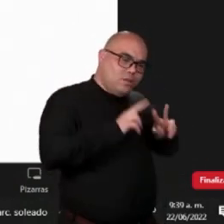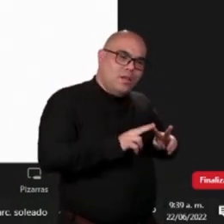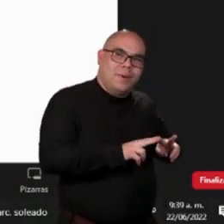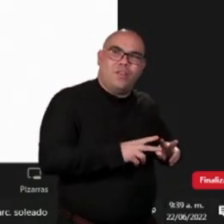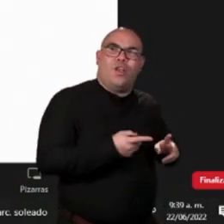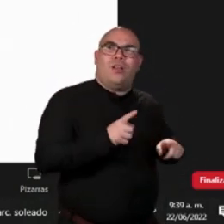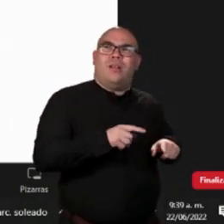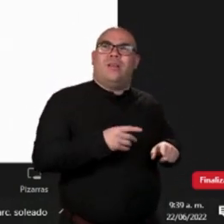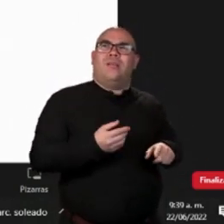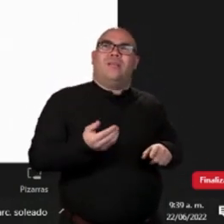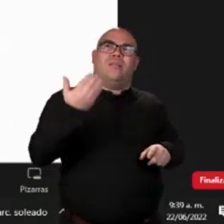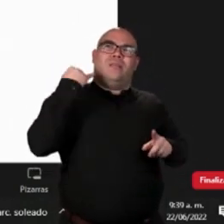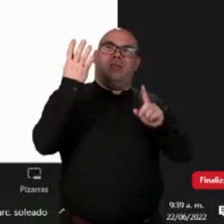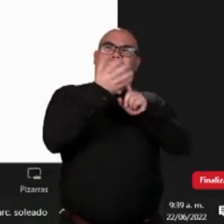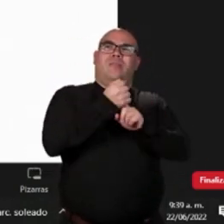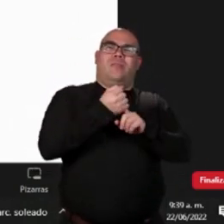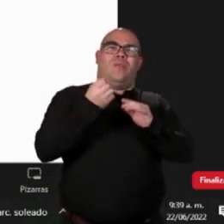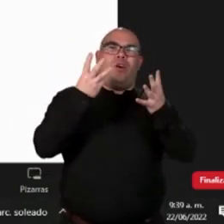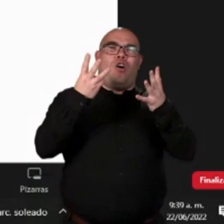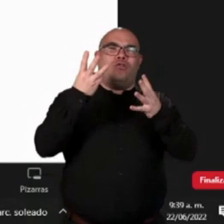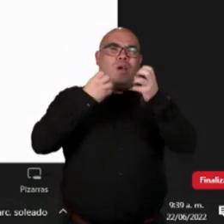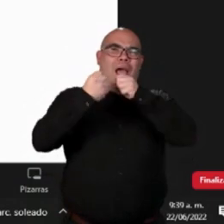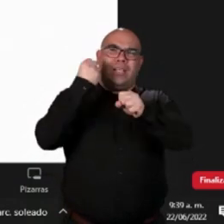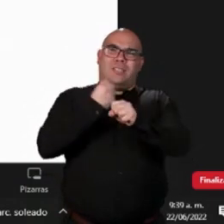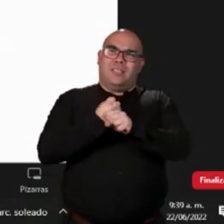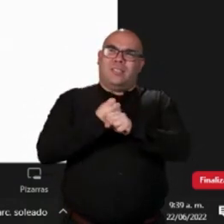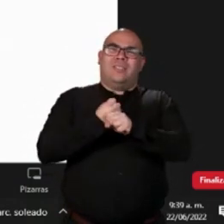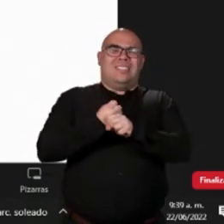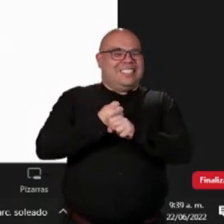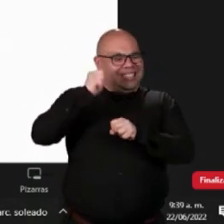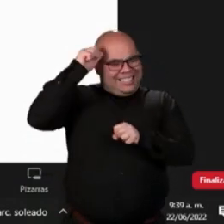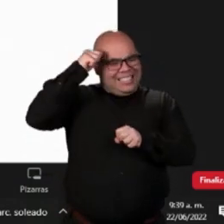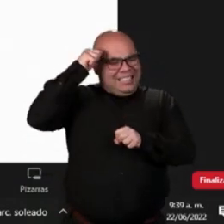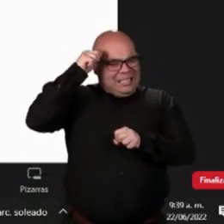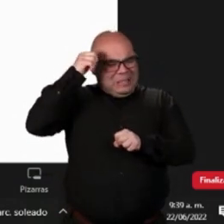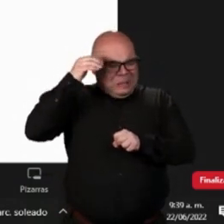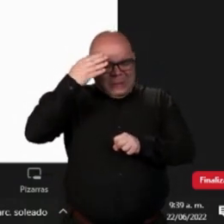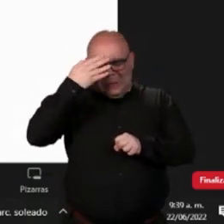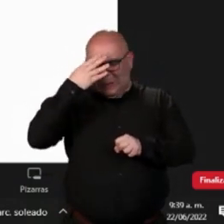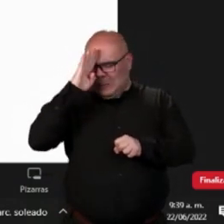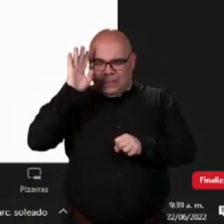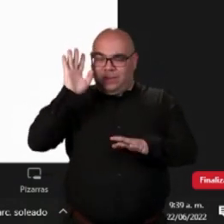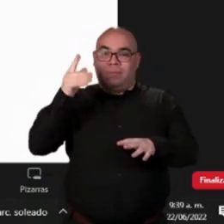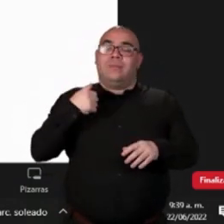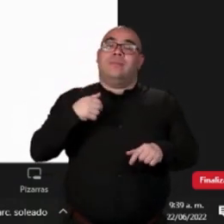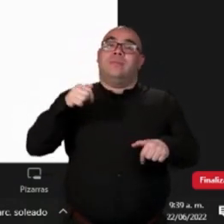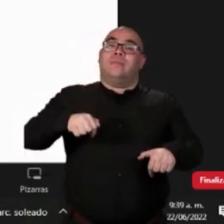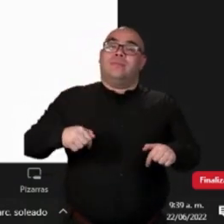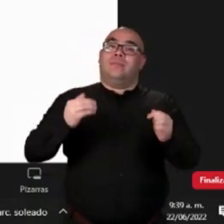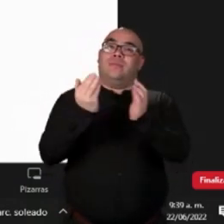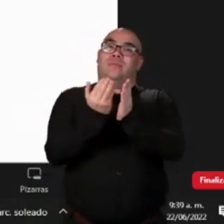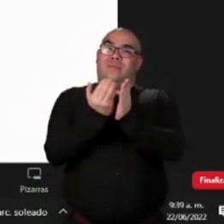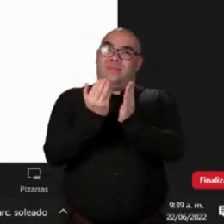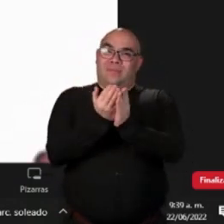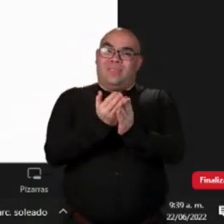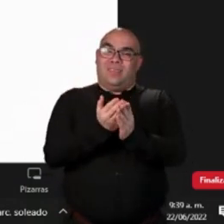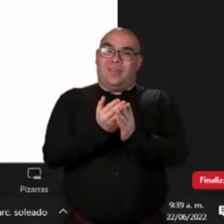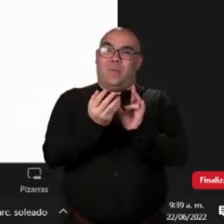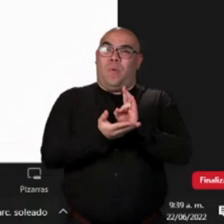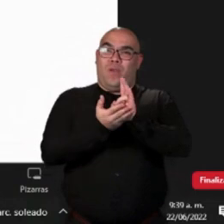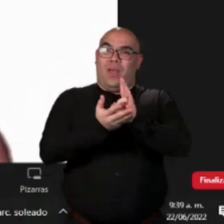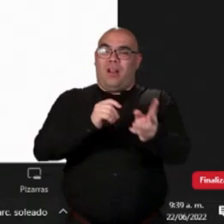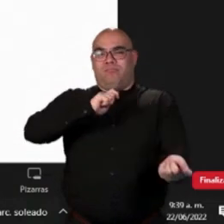hace unos 8 años, si mal no recuerdo, cuando empezamos a hablar de este cambio en el modelo educativo del TEC, que resultó ser TEC